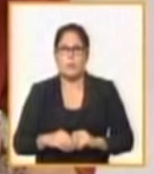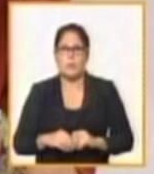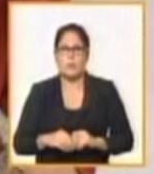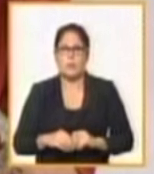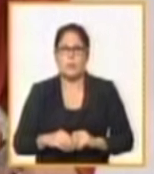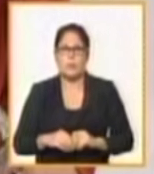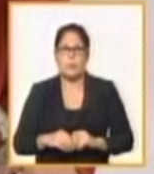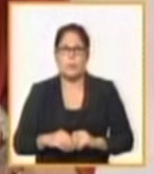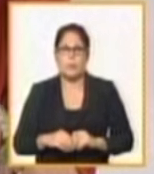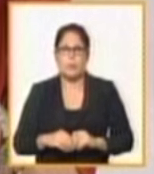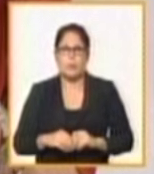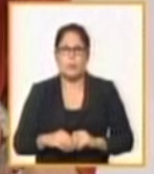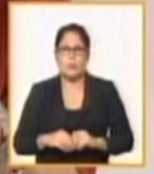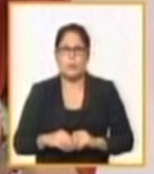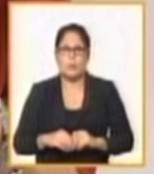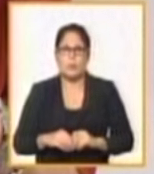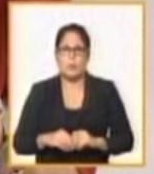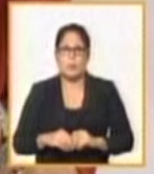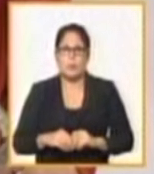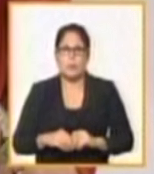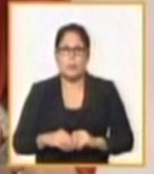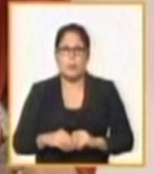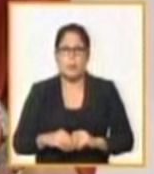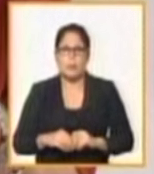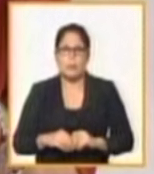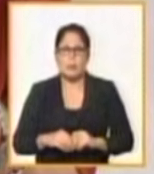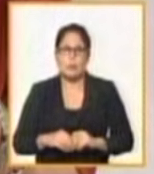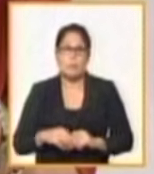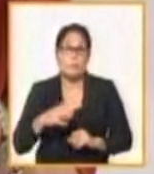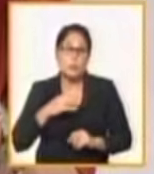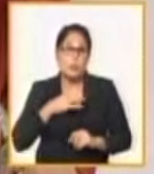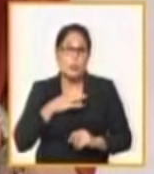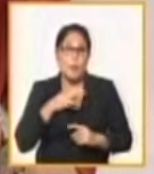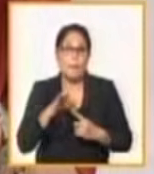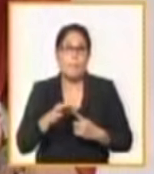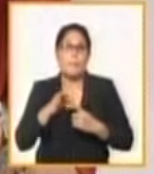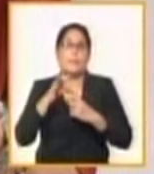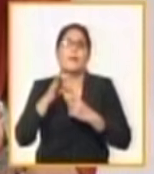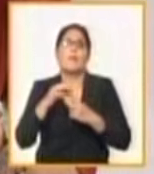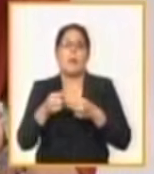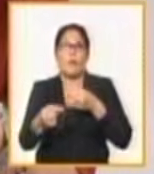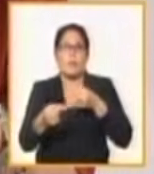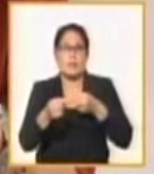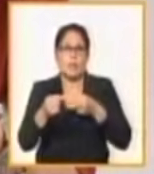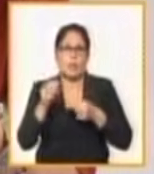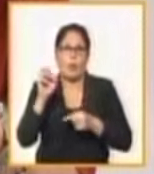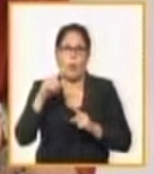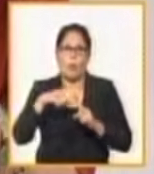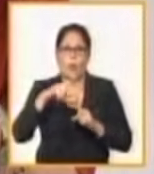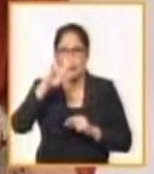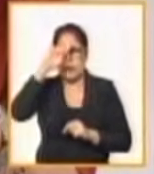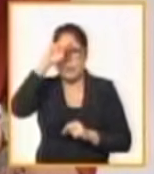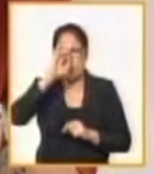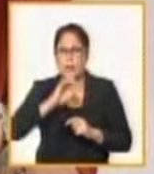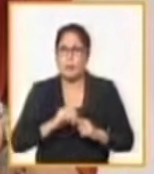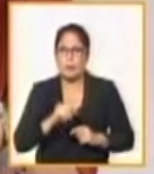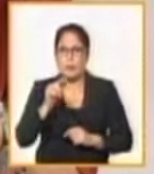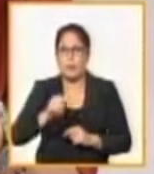organizada, porque tuve el privilegio de estar muy cerca de don Fernando Ortiz los últimos 6 años de su